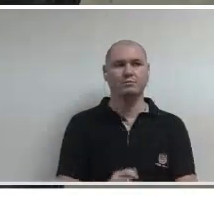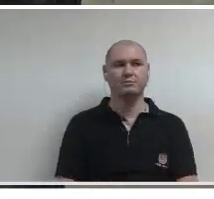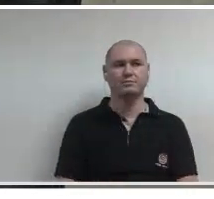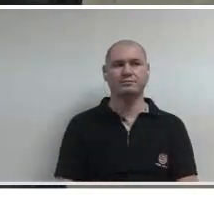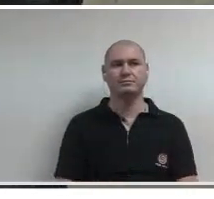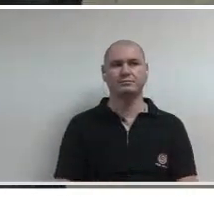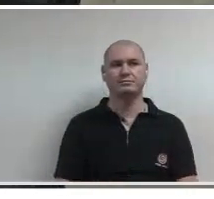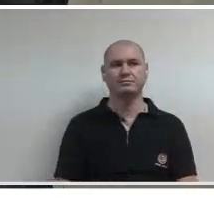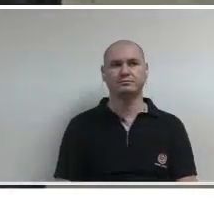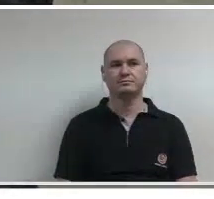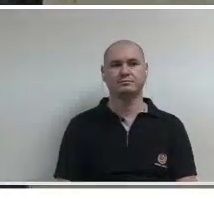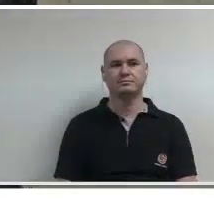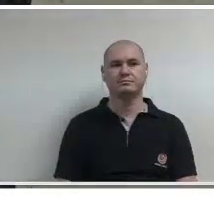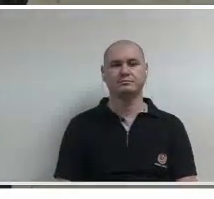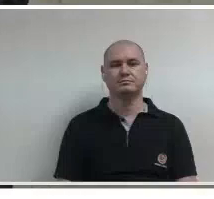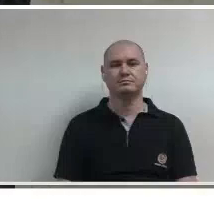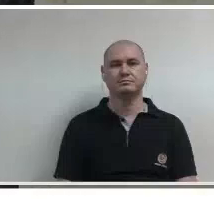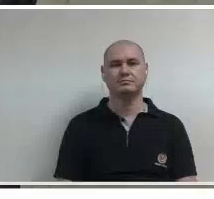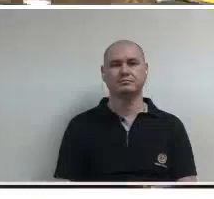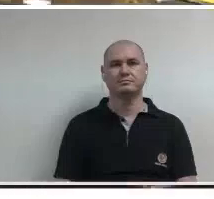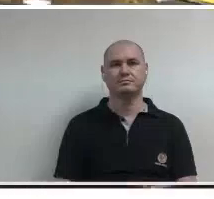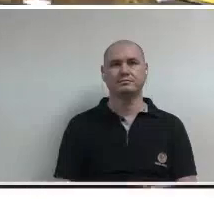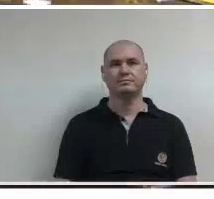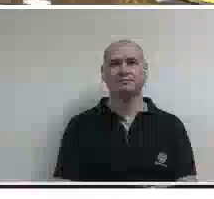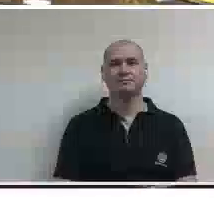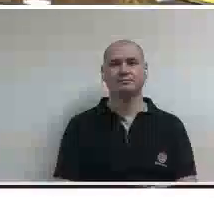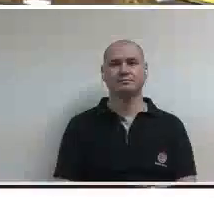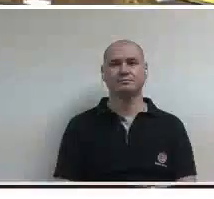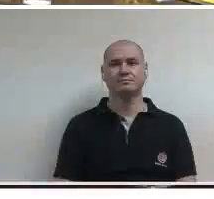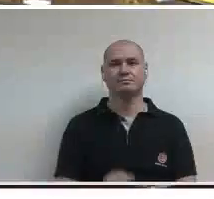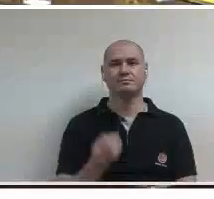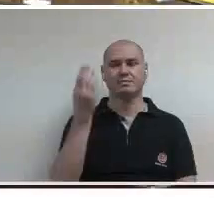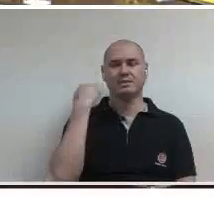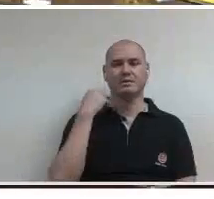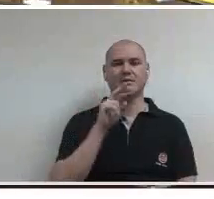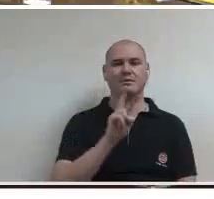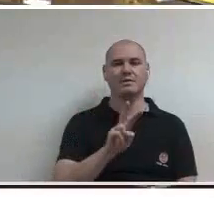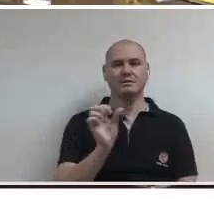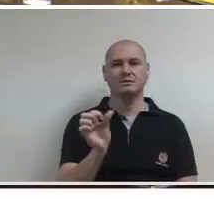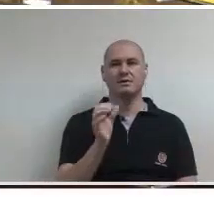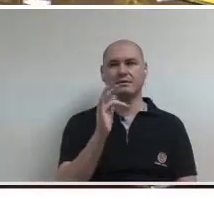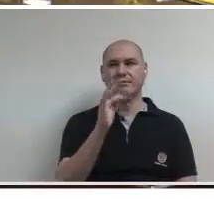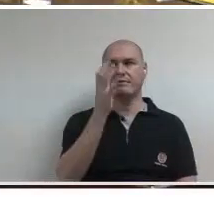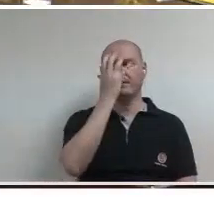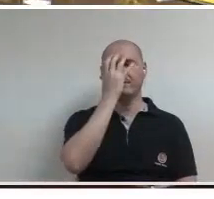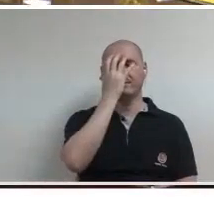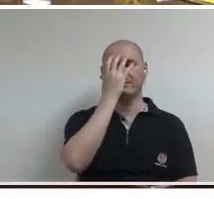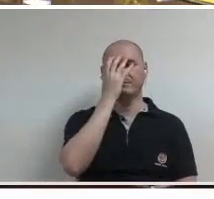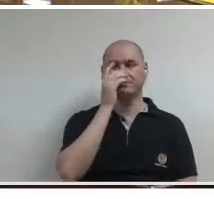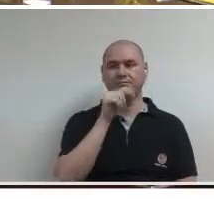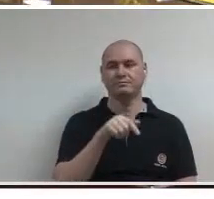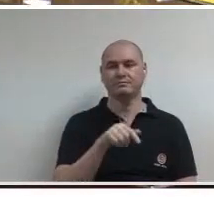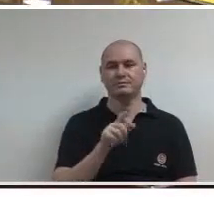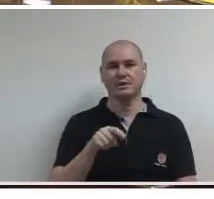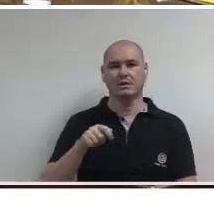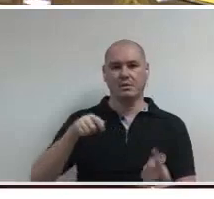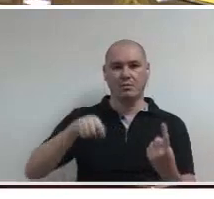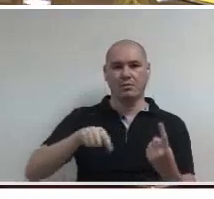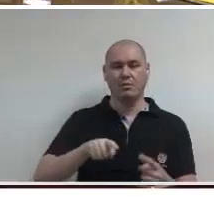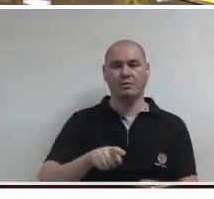conozco posibilidad económica, movedio, ni me lleve yo. Pepe, reconsideración, ya llevo el 26 de